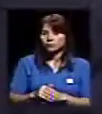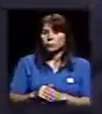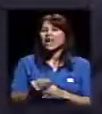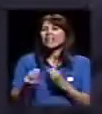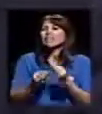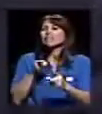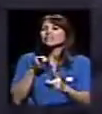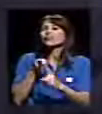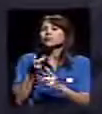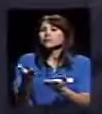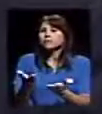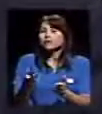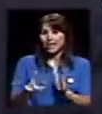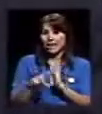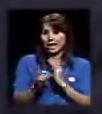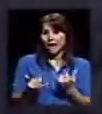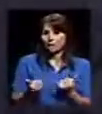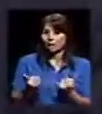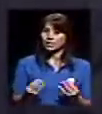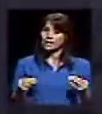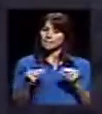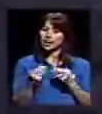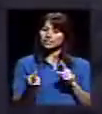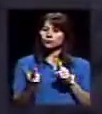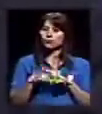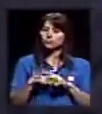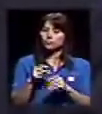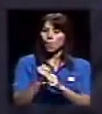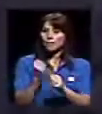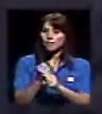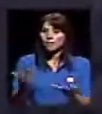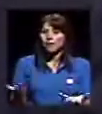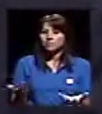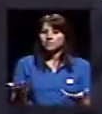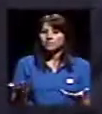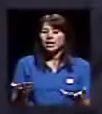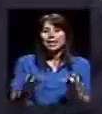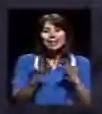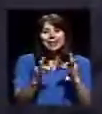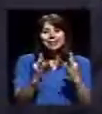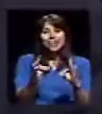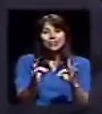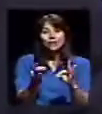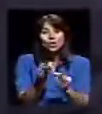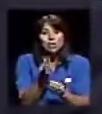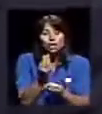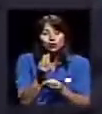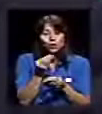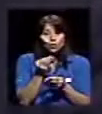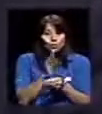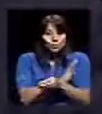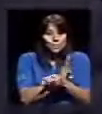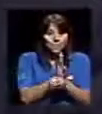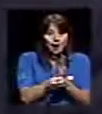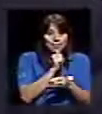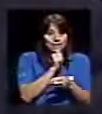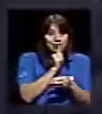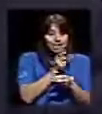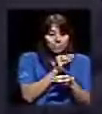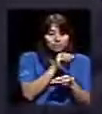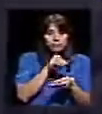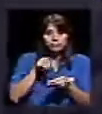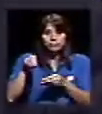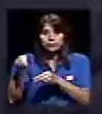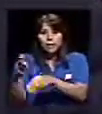actual sea más operativa, tratando de que los recursos del peaje que la banca privada le ha pasado a los bancos del Estado y que